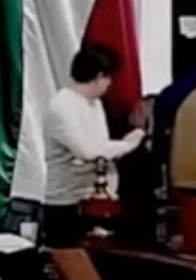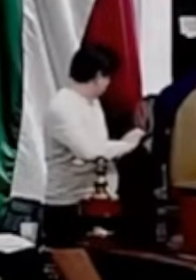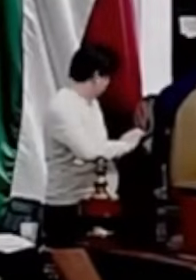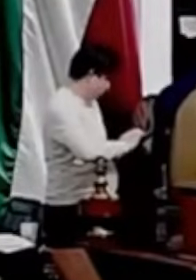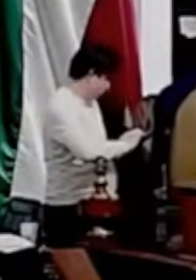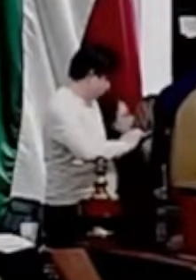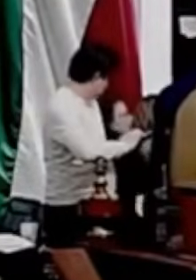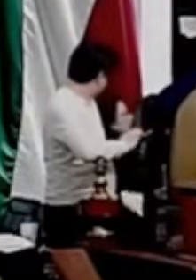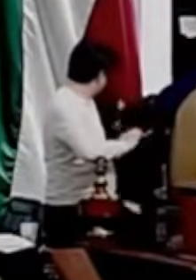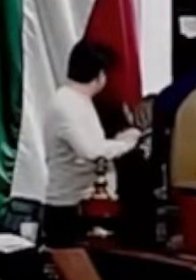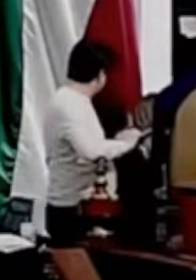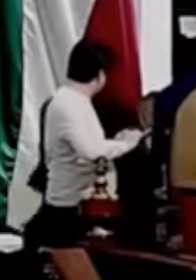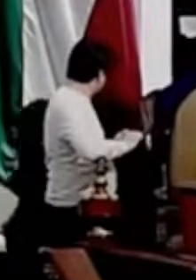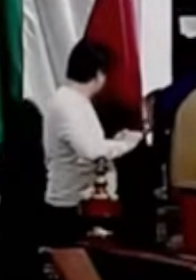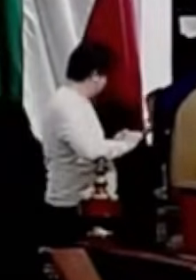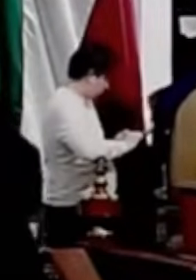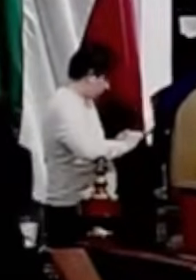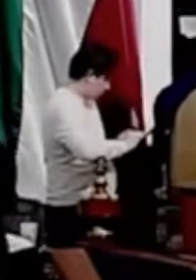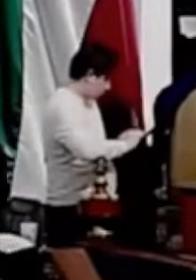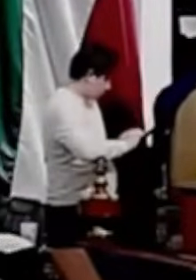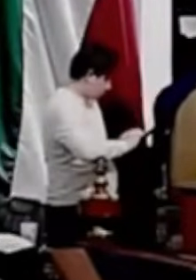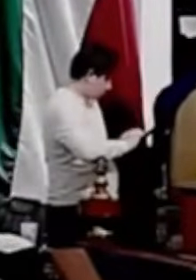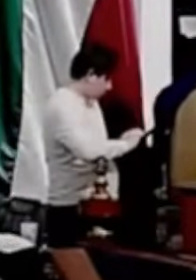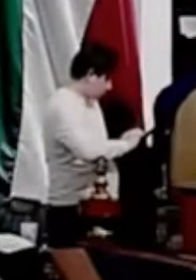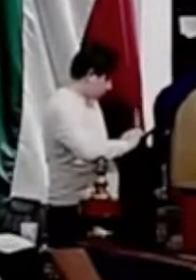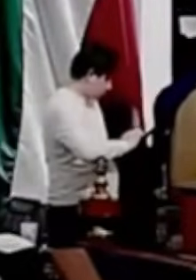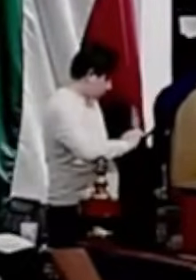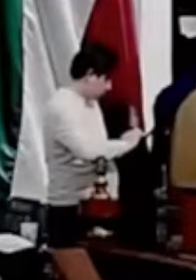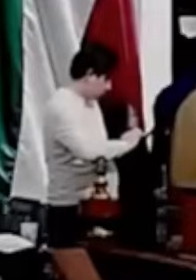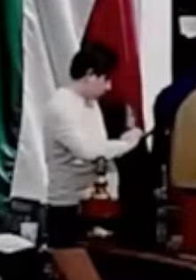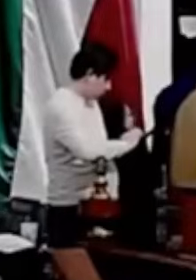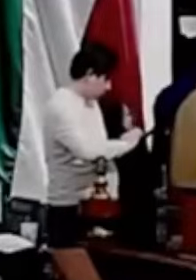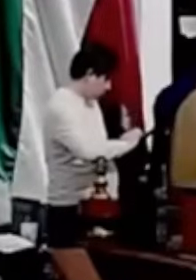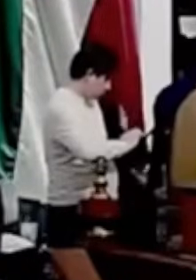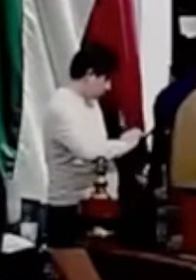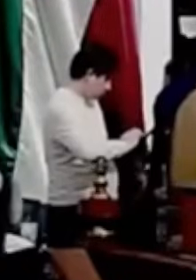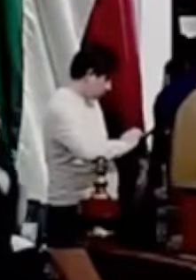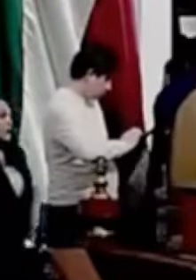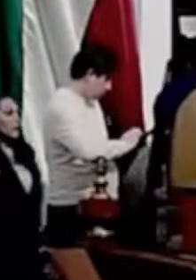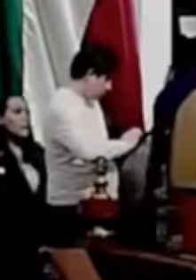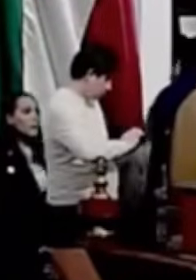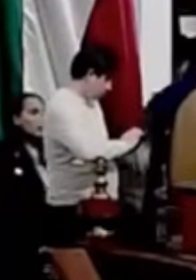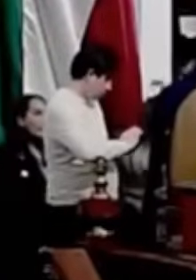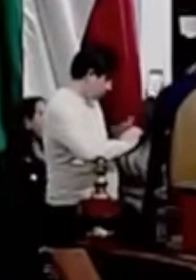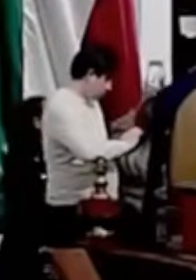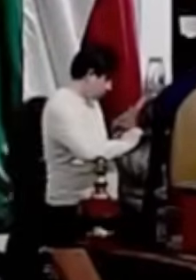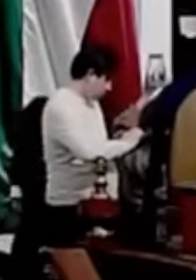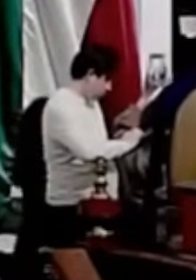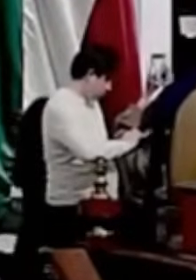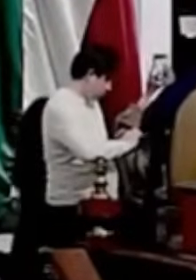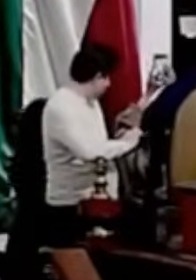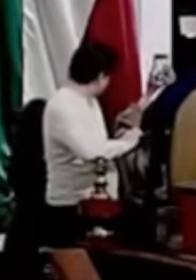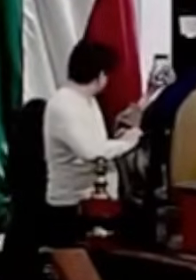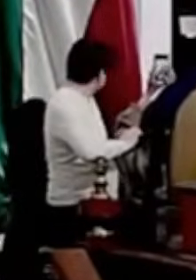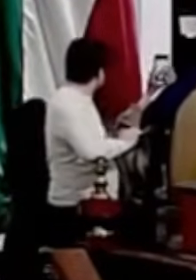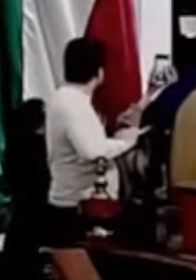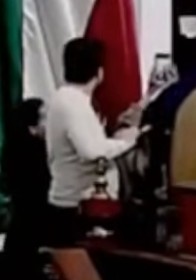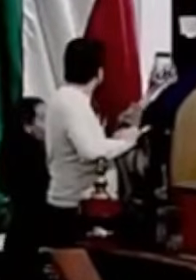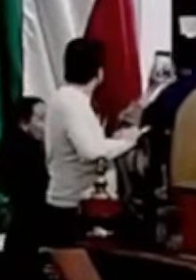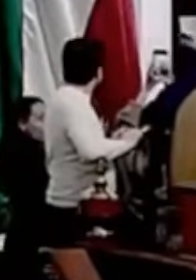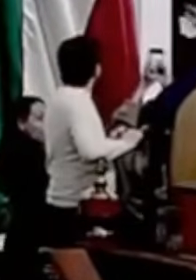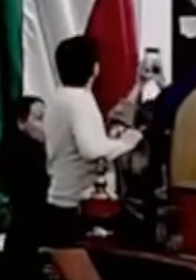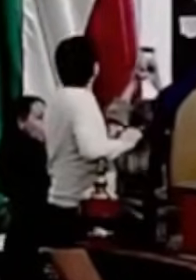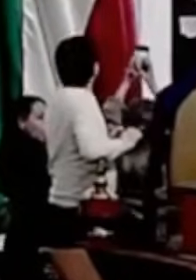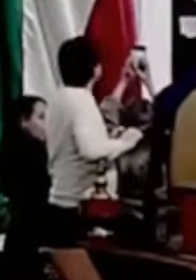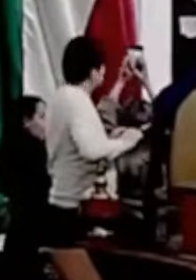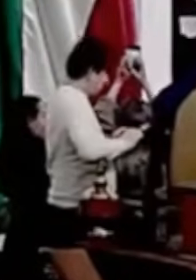falta aún mucho tramo por seguir legislando, y creo que eso es lo principal. En alguien tiene que caber la